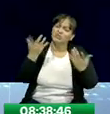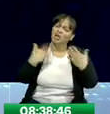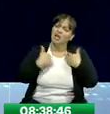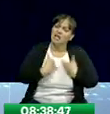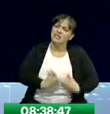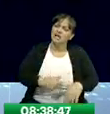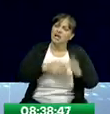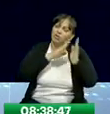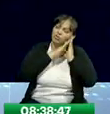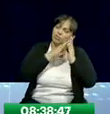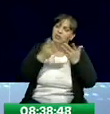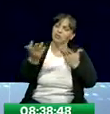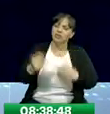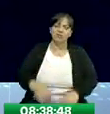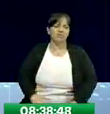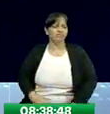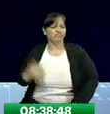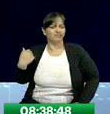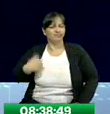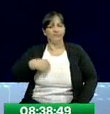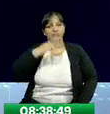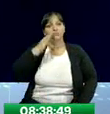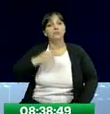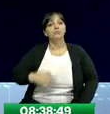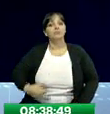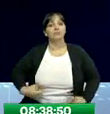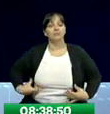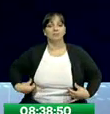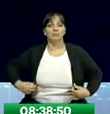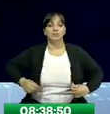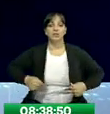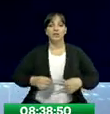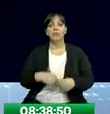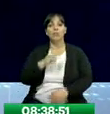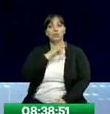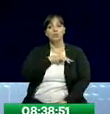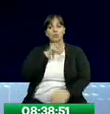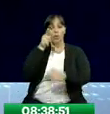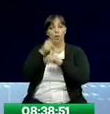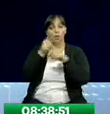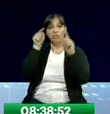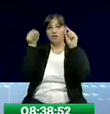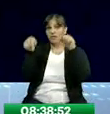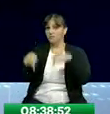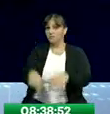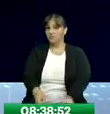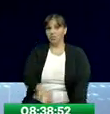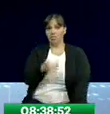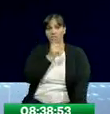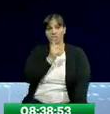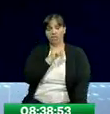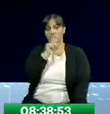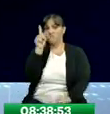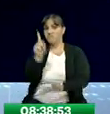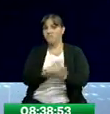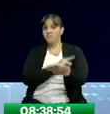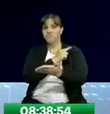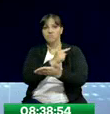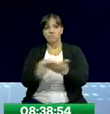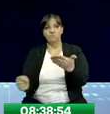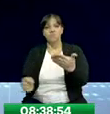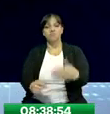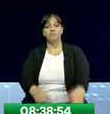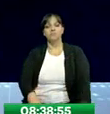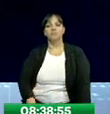escucharon o se organiza no respetan la ordenanza municipal o no hay más permisos nosotros vamos a continuar en este sector del norte de guayaquil